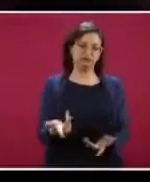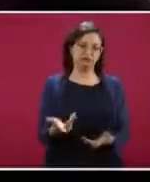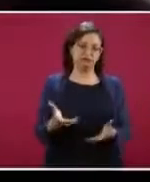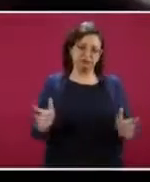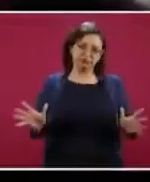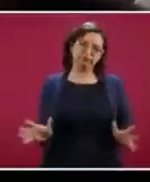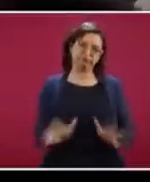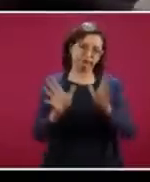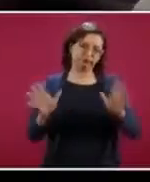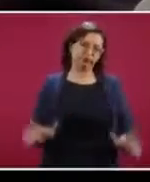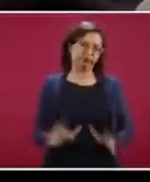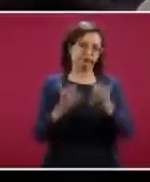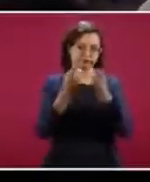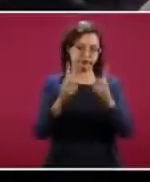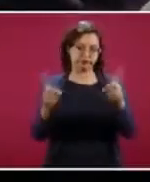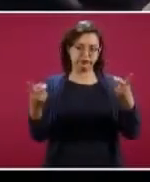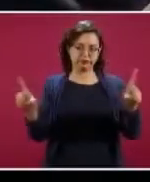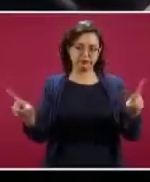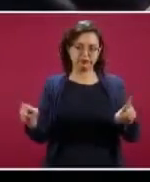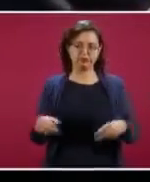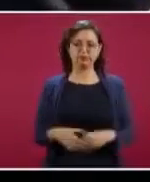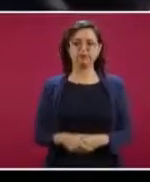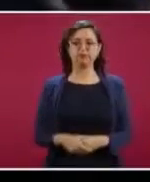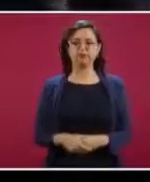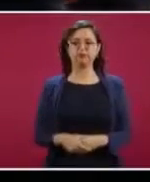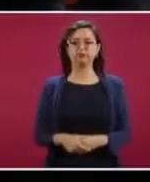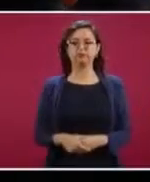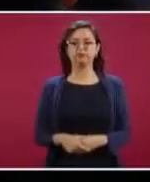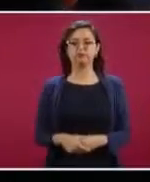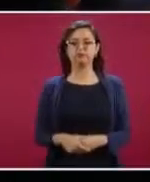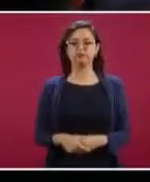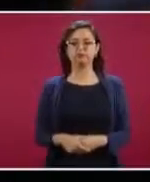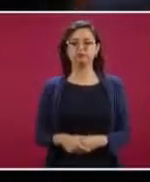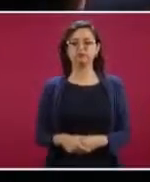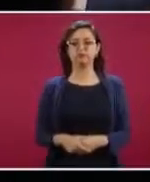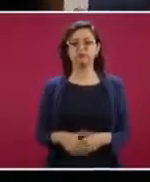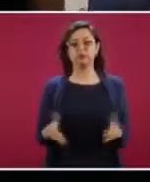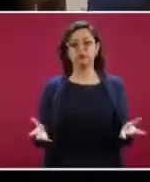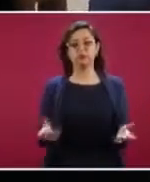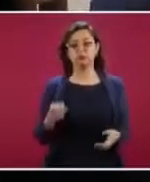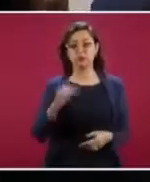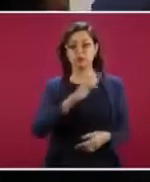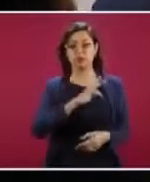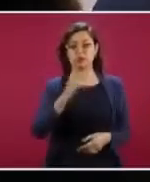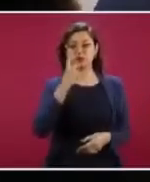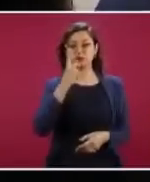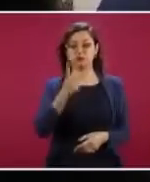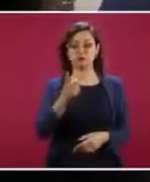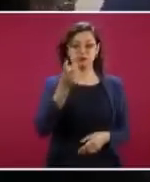desarrollo que se está llevando a cabo. Eso es lo que puedo comentarte.